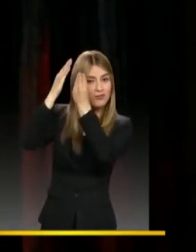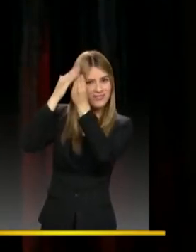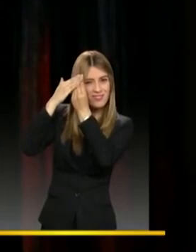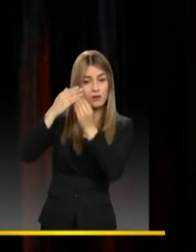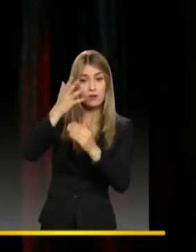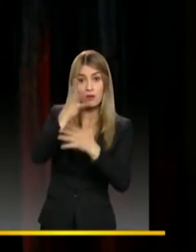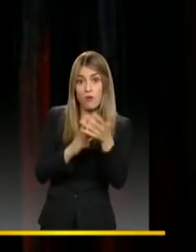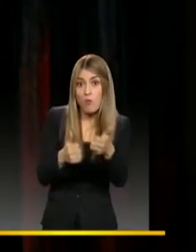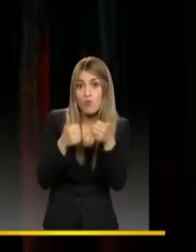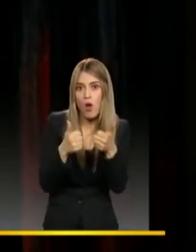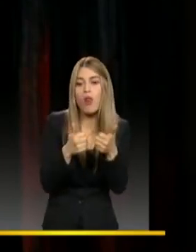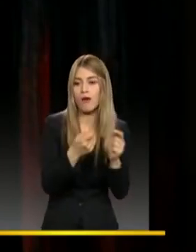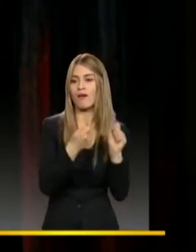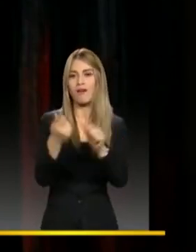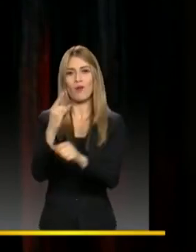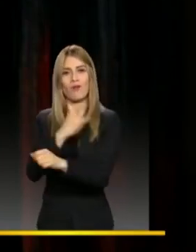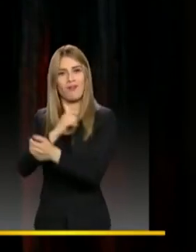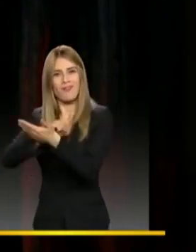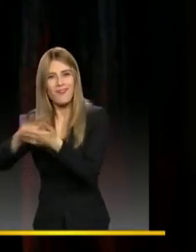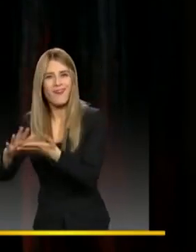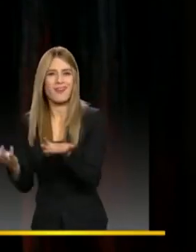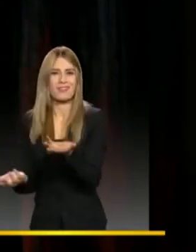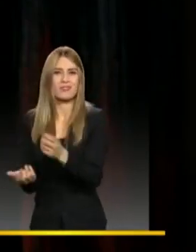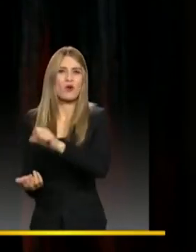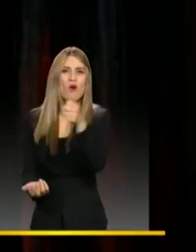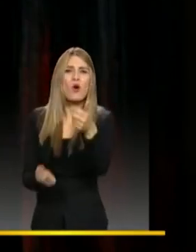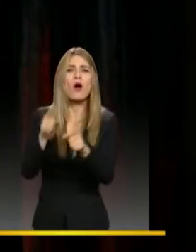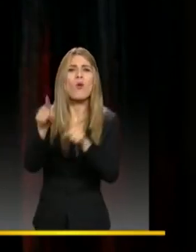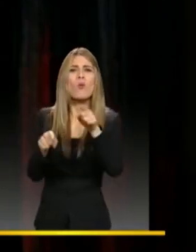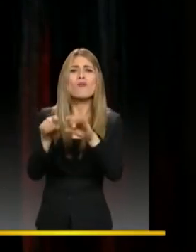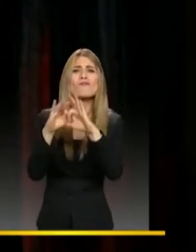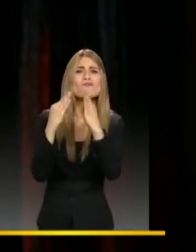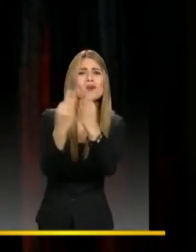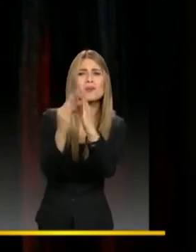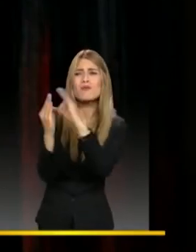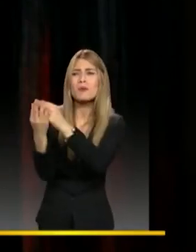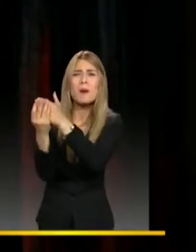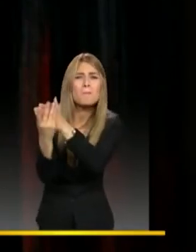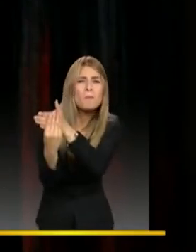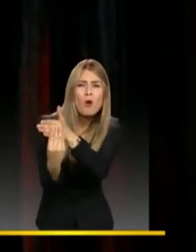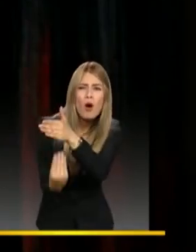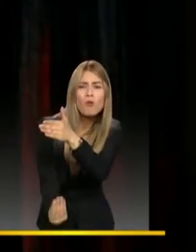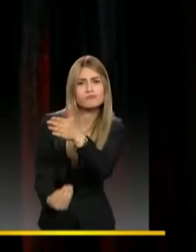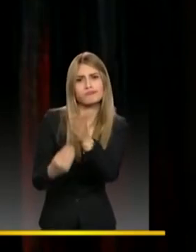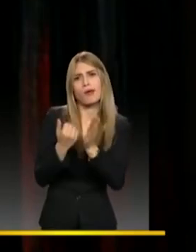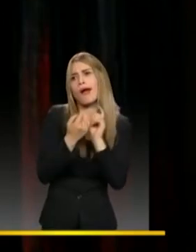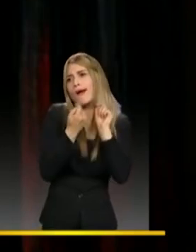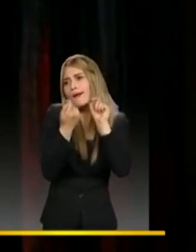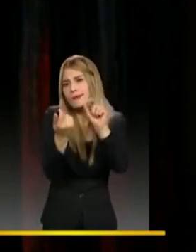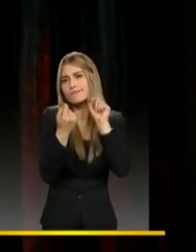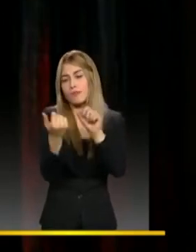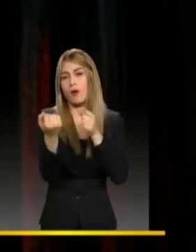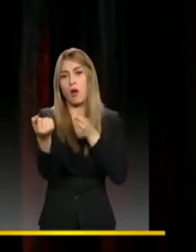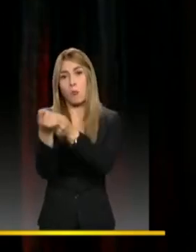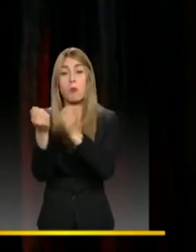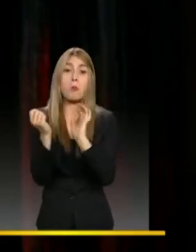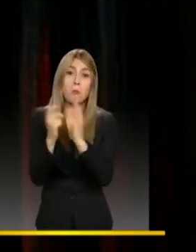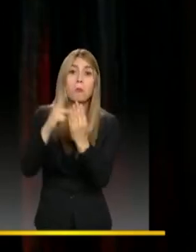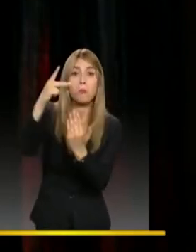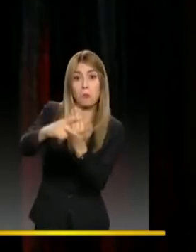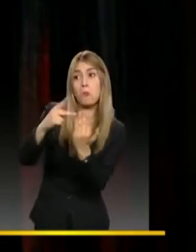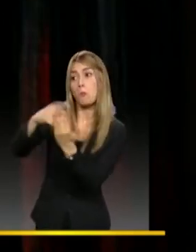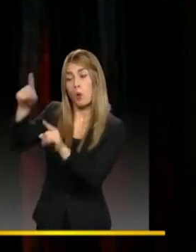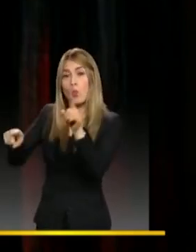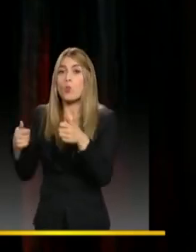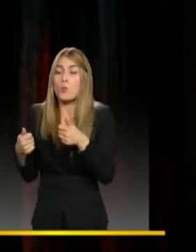seguimos generando empleo y seguimos reduciendo la pobreza, no podemos sentirnos satisfechos mientras